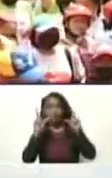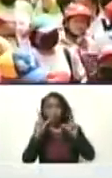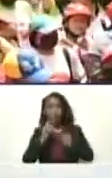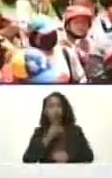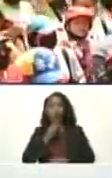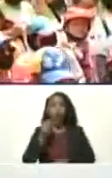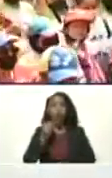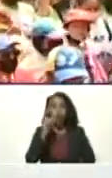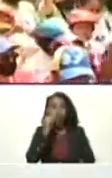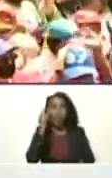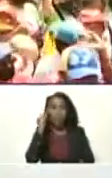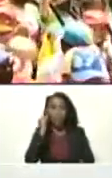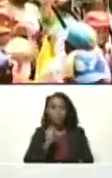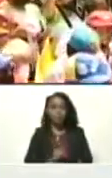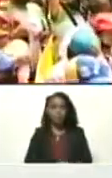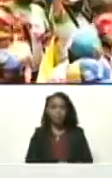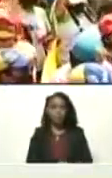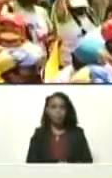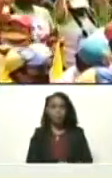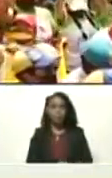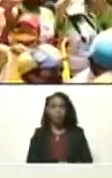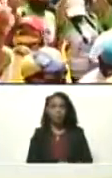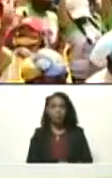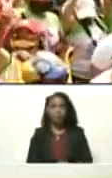muchachos y muchachas,